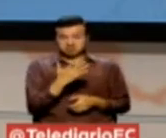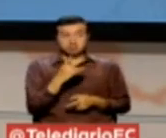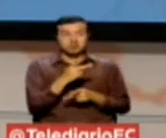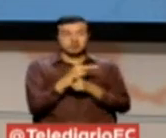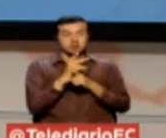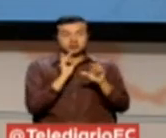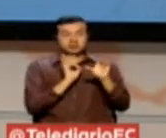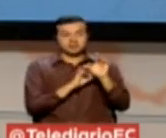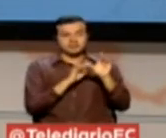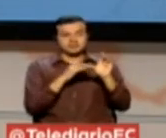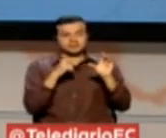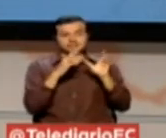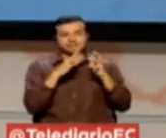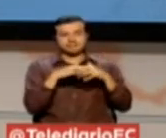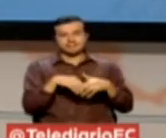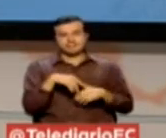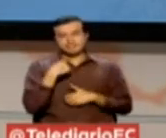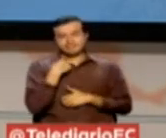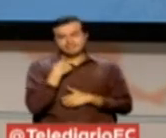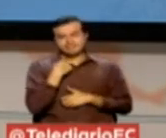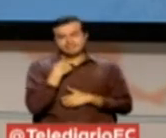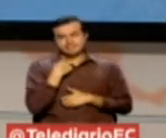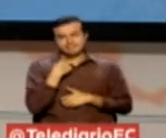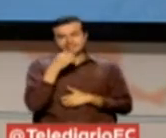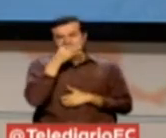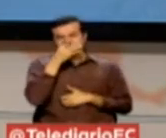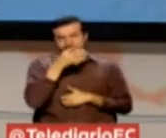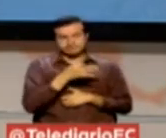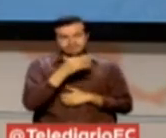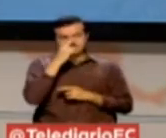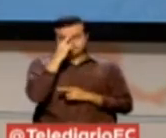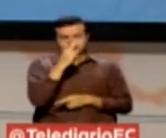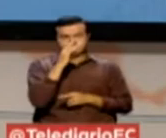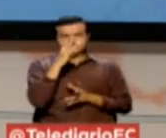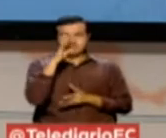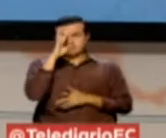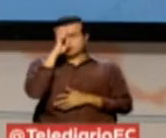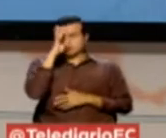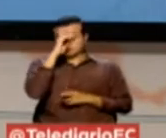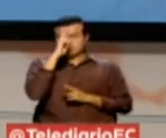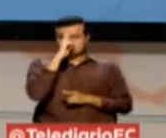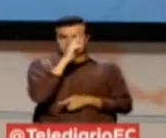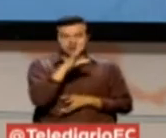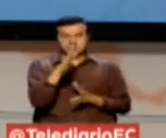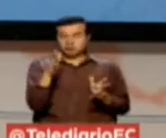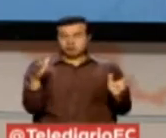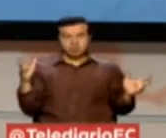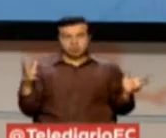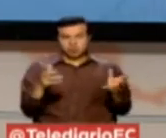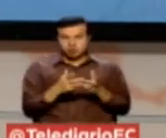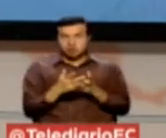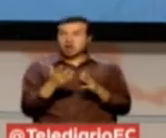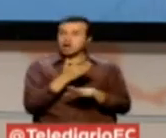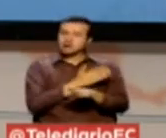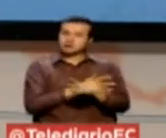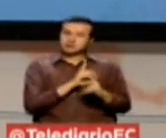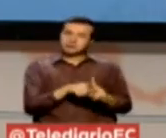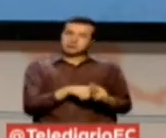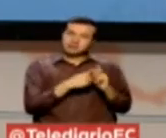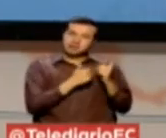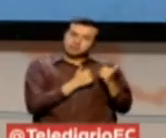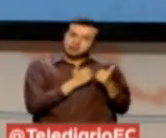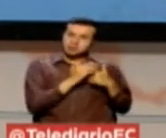de Participación porque no cumplió con las expectativas ni con su filosofía, que era buena en un principio